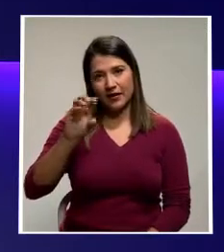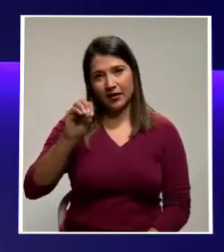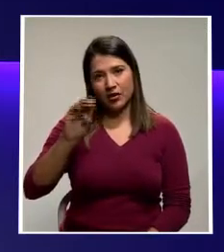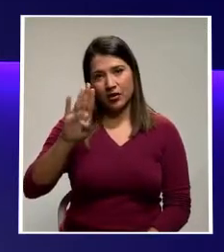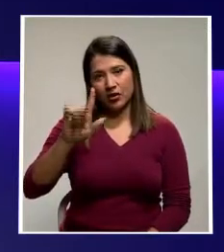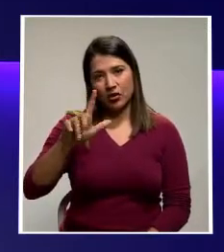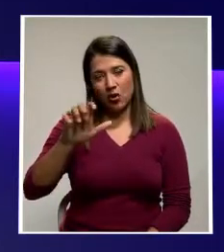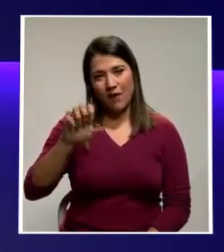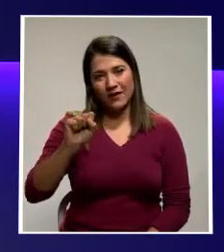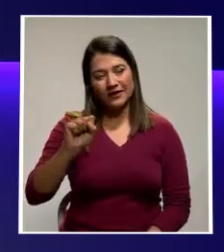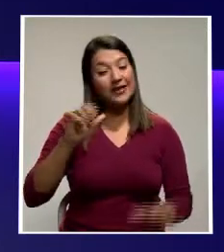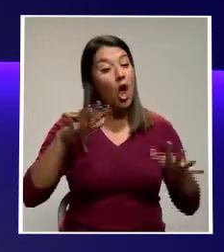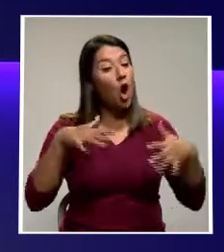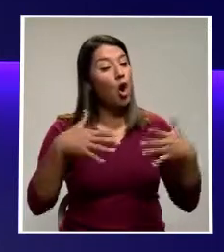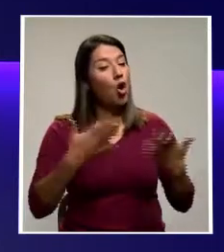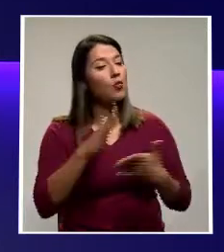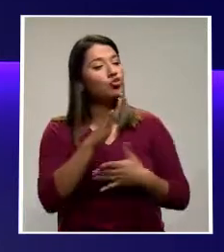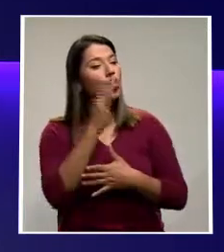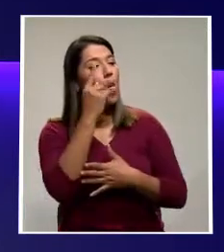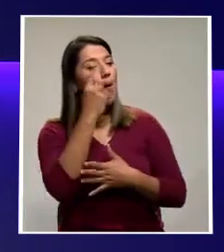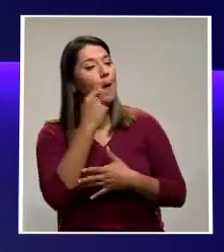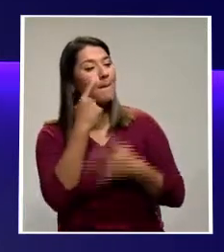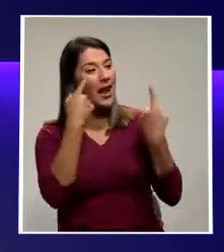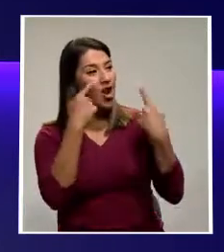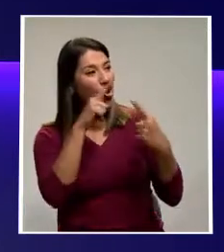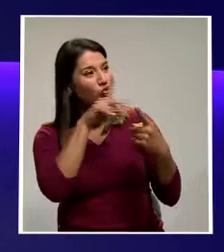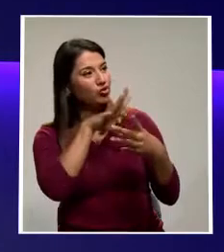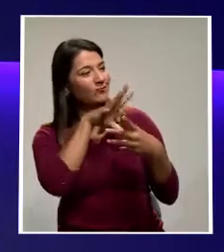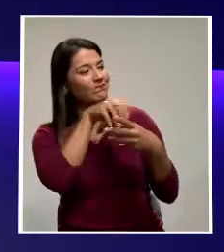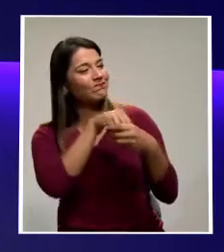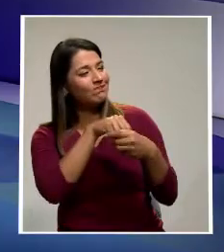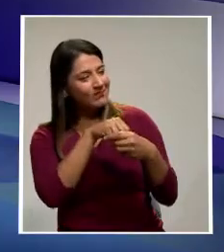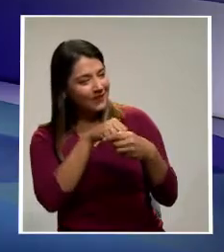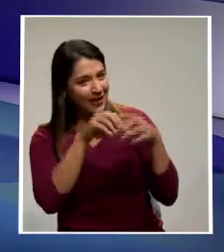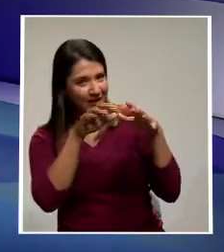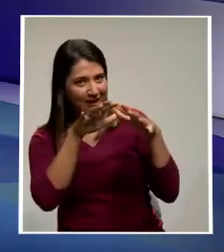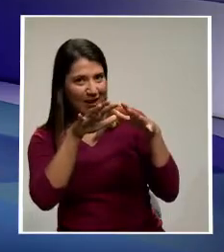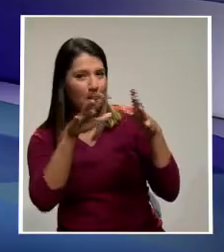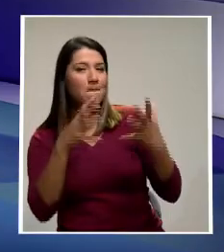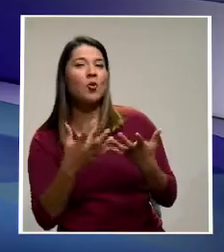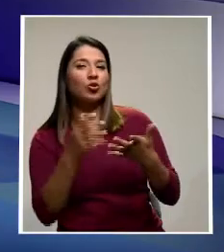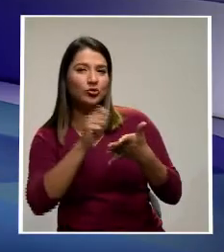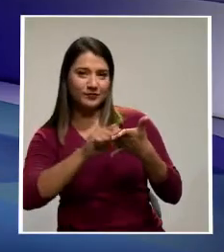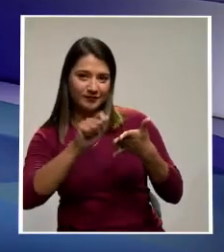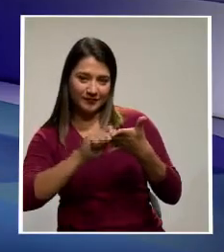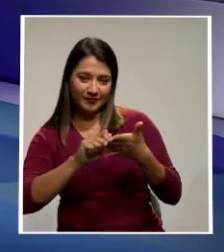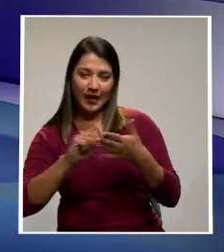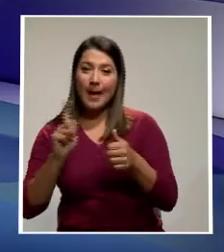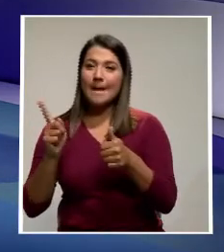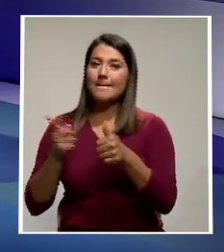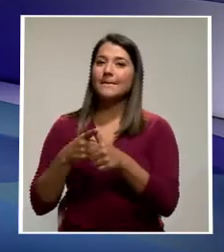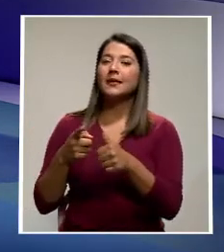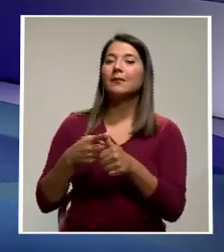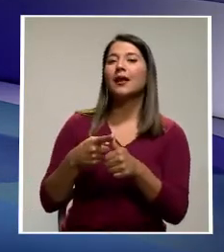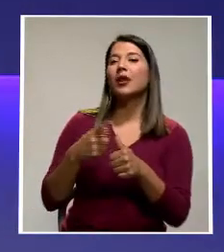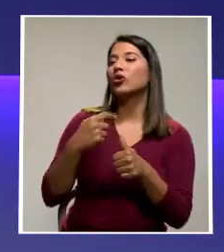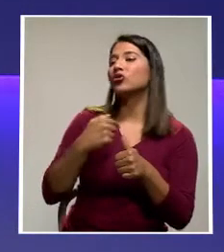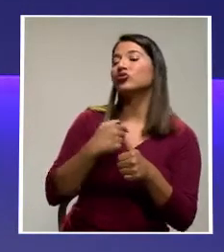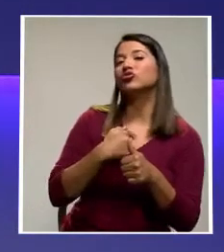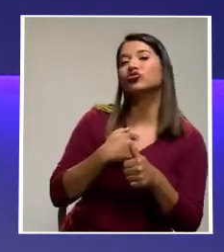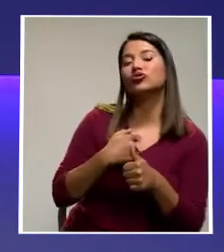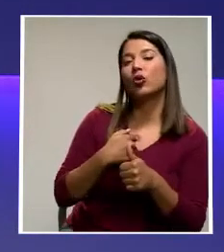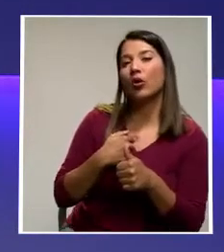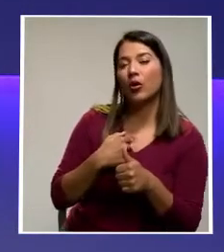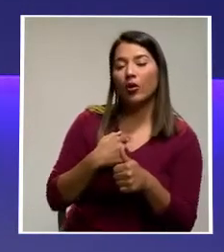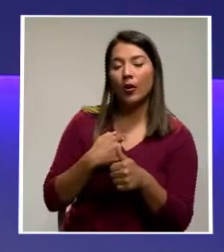¿Cómo te metió él en este mundo de las letras? En primer lugar, yo creo siendo un ser humano